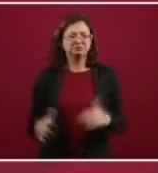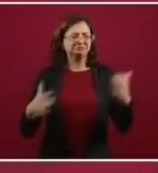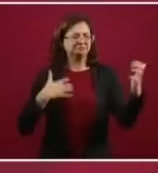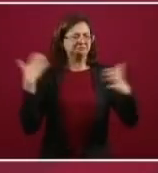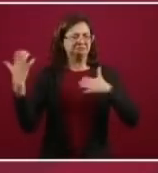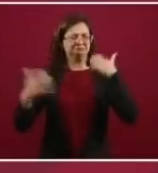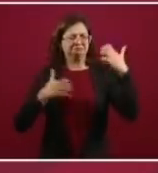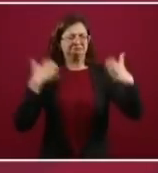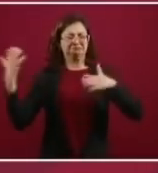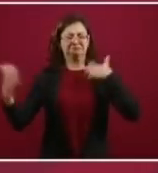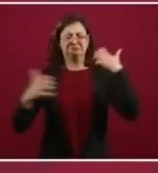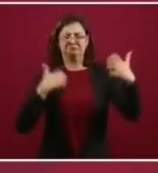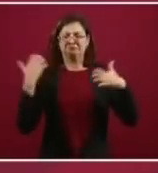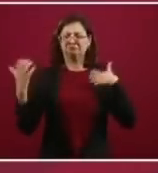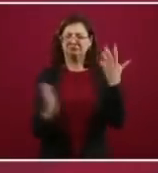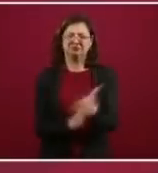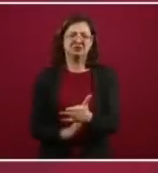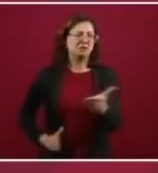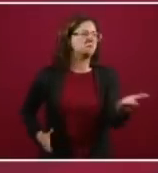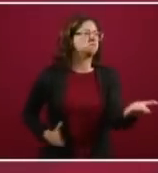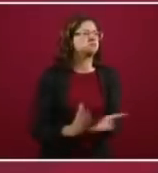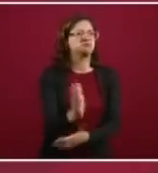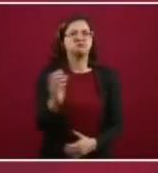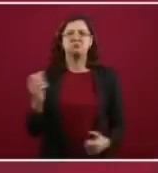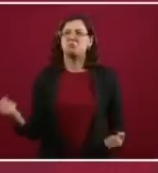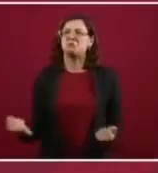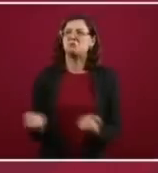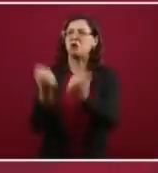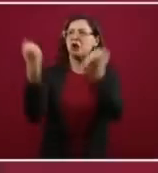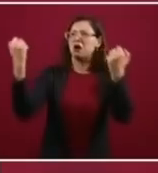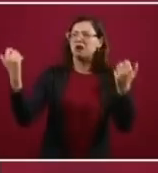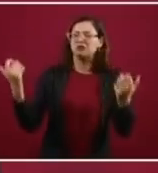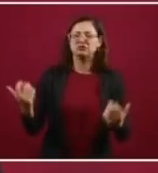chocar, irrumpir,